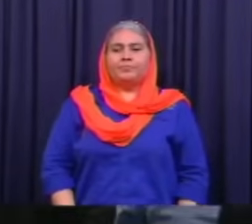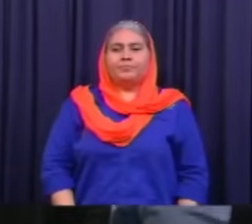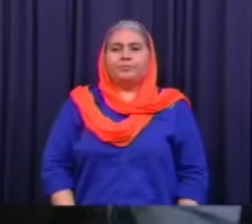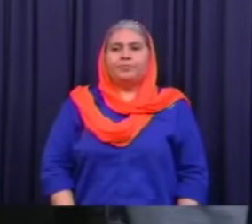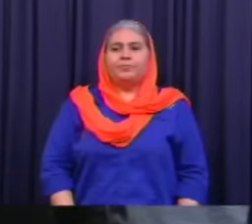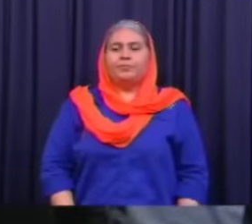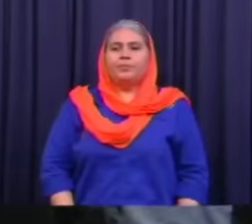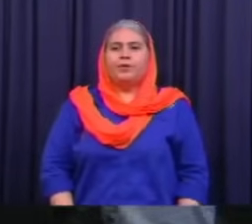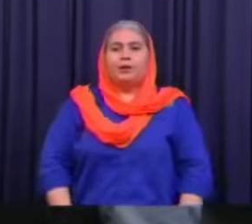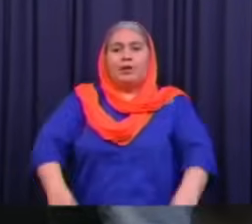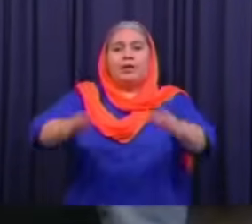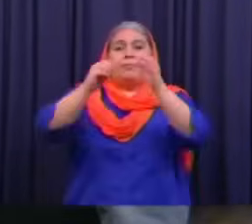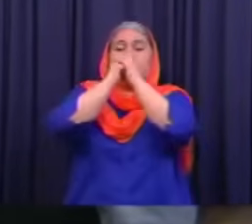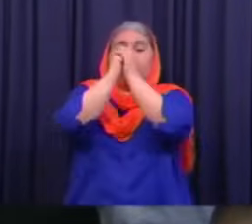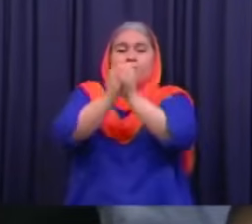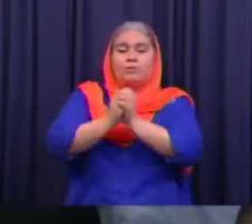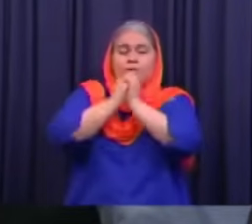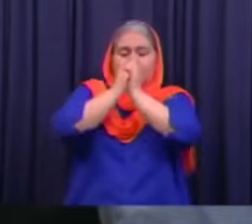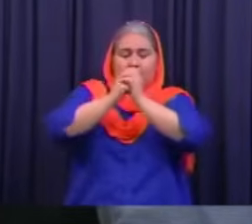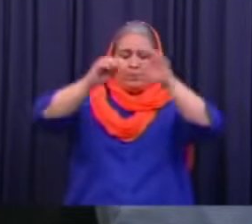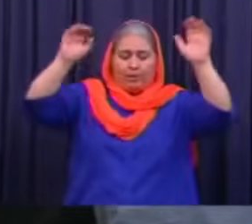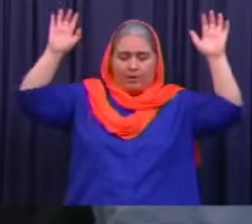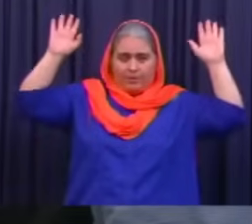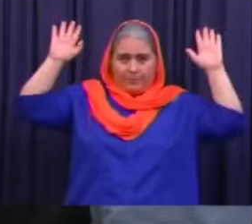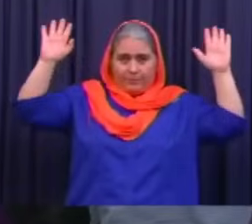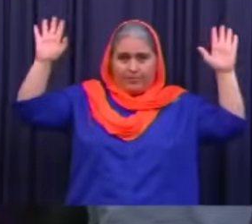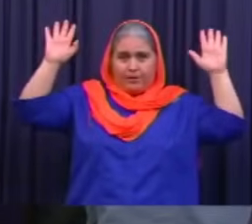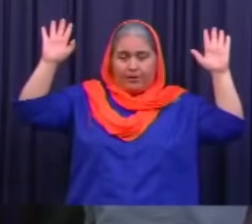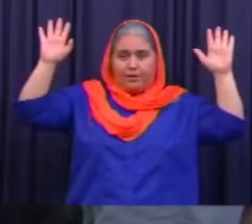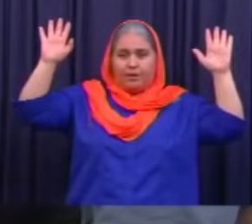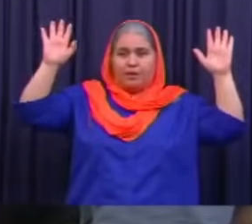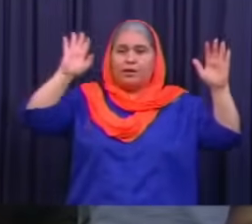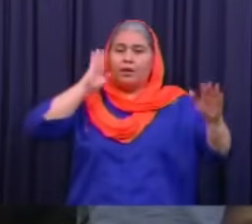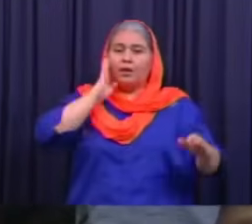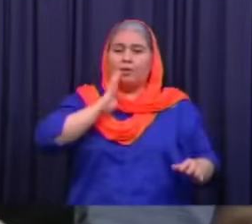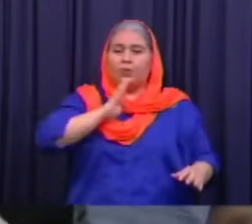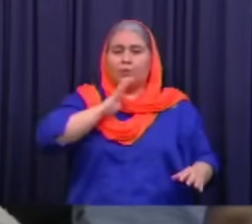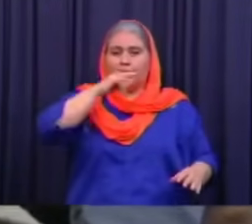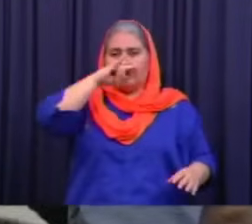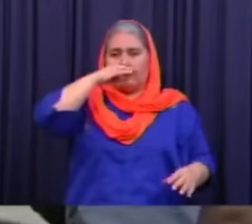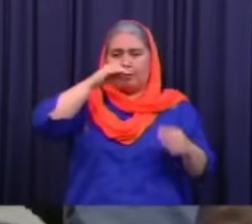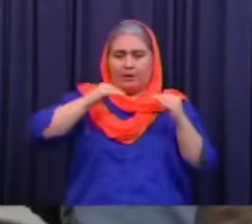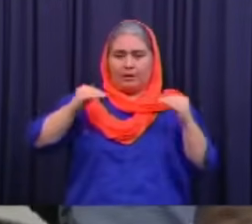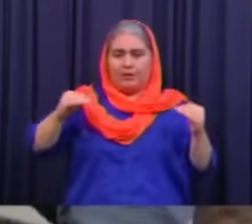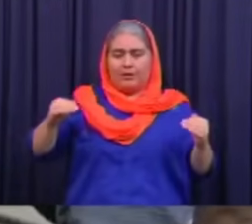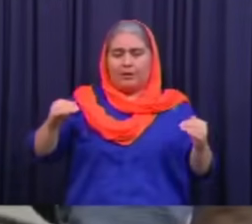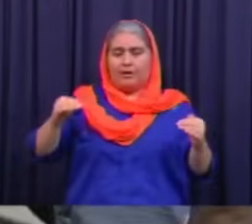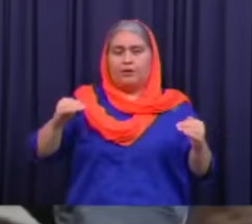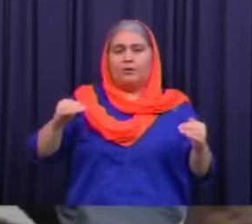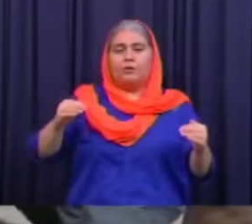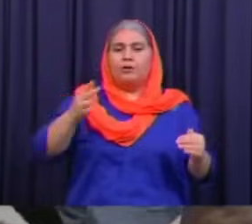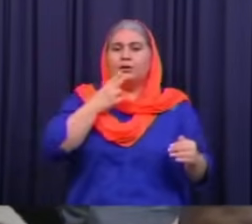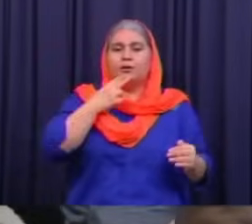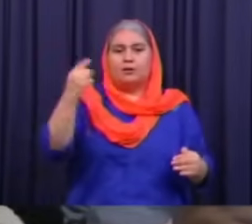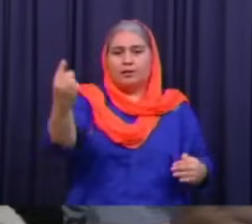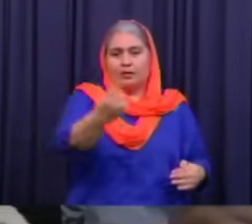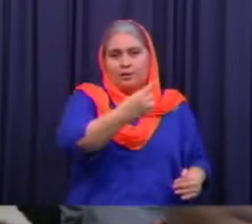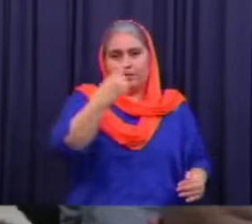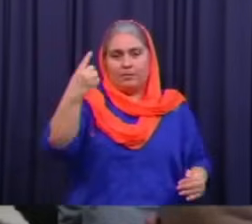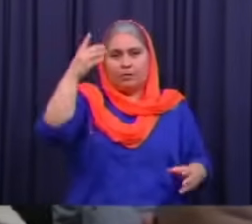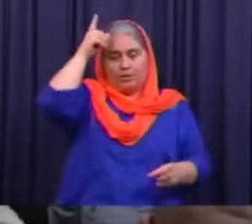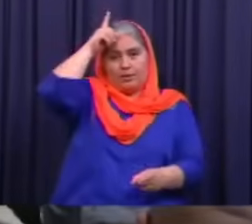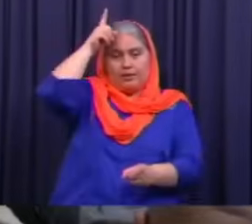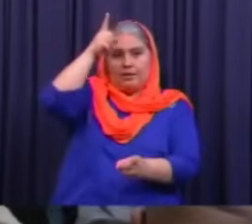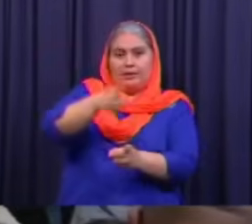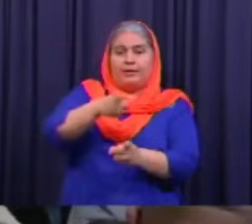jóvenes niños que A su corta edad están decidiéndose por el señor Oremos por ellos intercedas por ellos